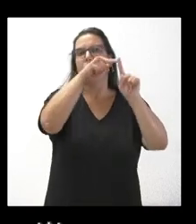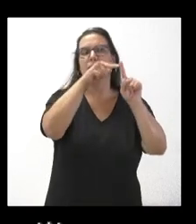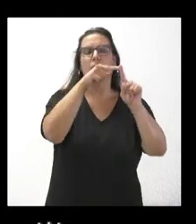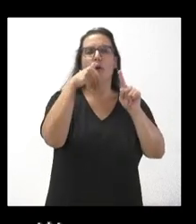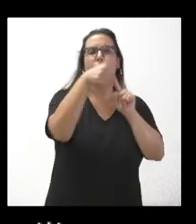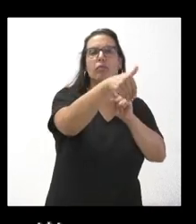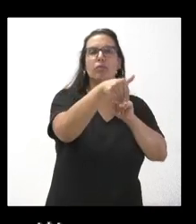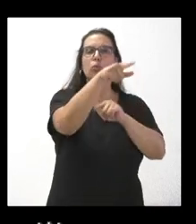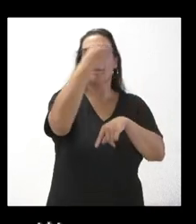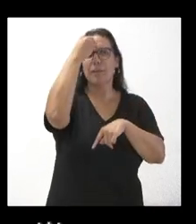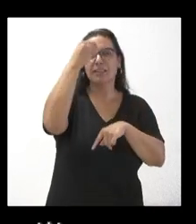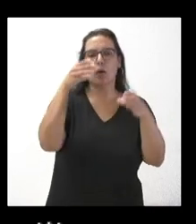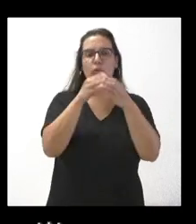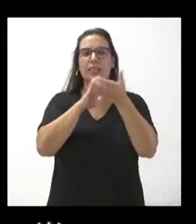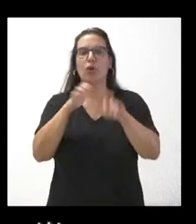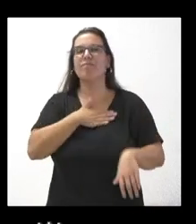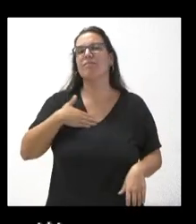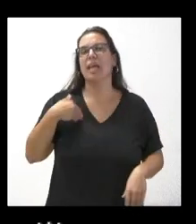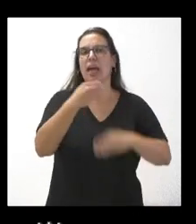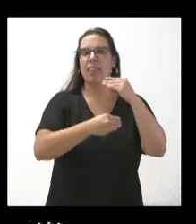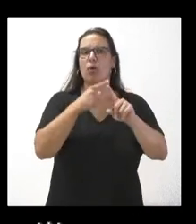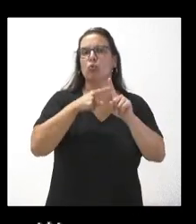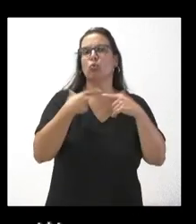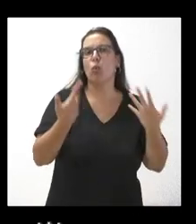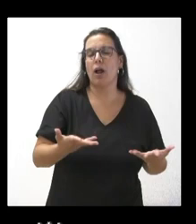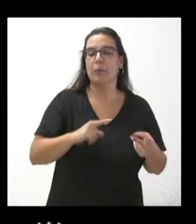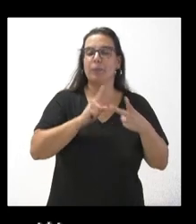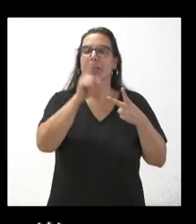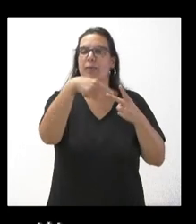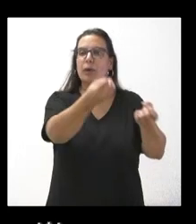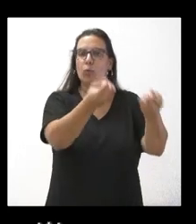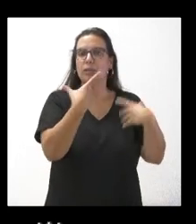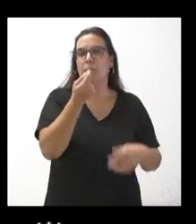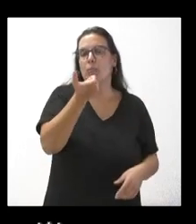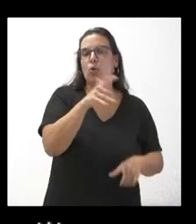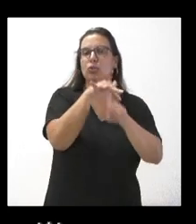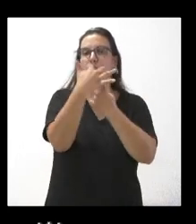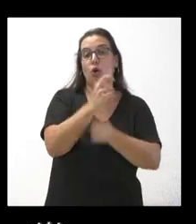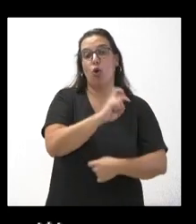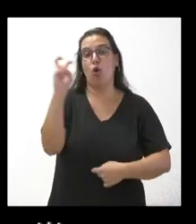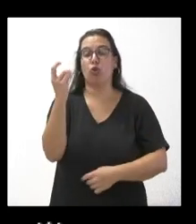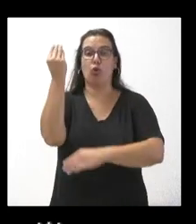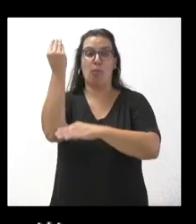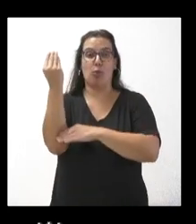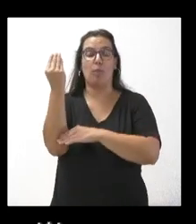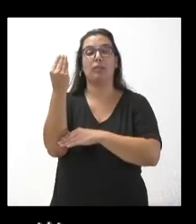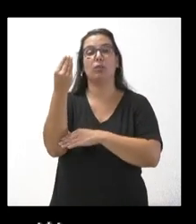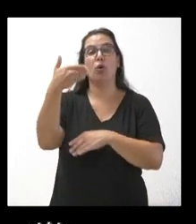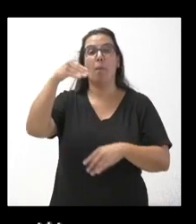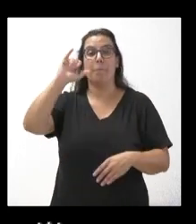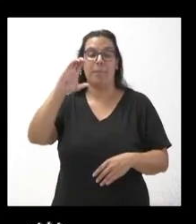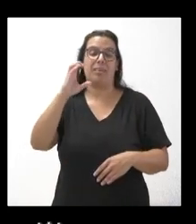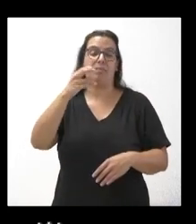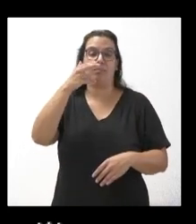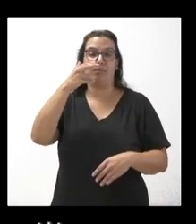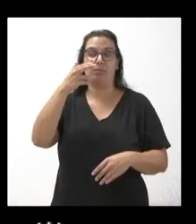qué tiene pensado la Junta o la Consejería para esto. Y también que nos contara un poco en qué situación se encuentra el otro monumento BIC, que no se presentaron hace unos meses, creo